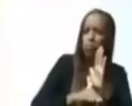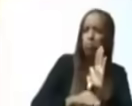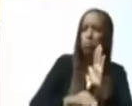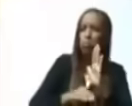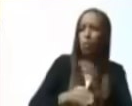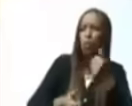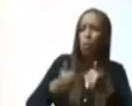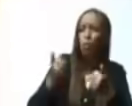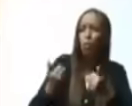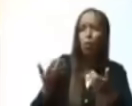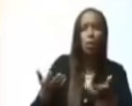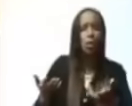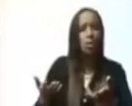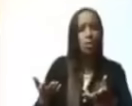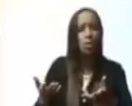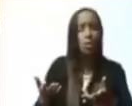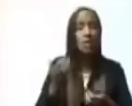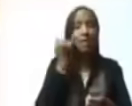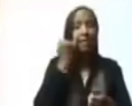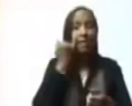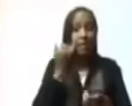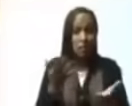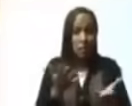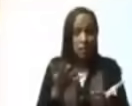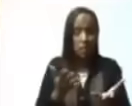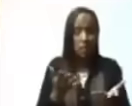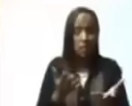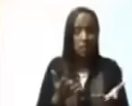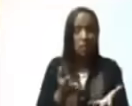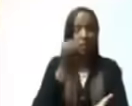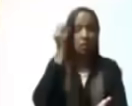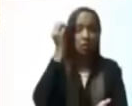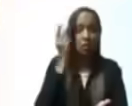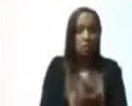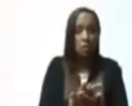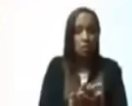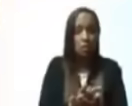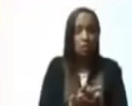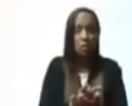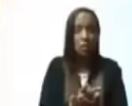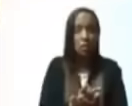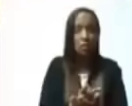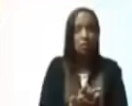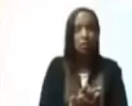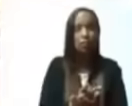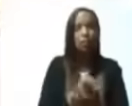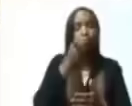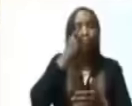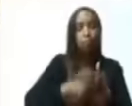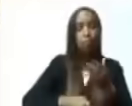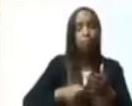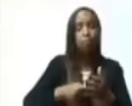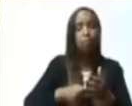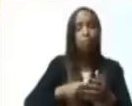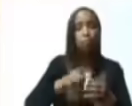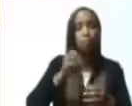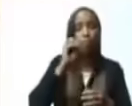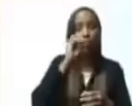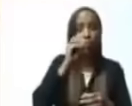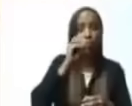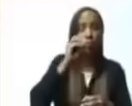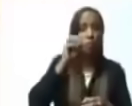aquí se aprobó una ley de tasa cero que nosotros siempre dijimos que no iba a impactar que no tenemos los informes del impacto